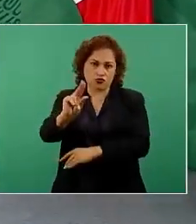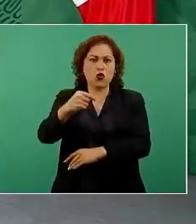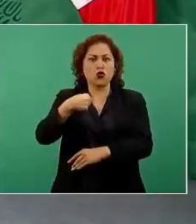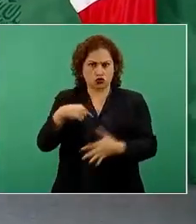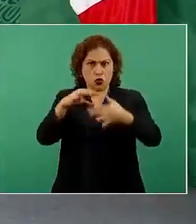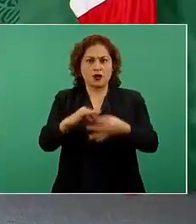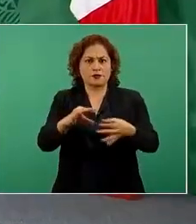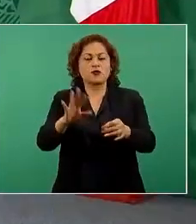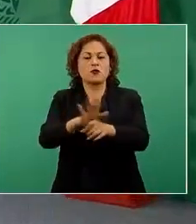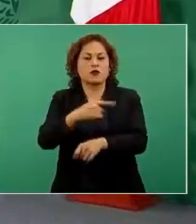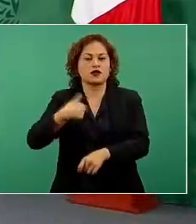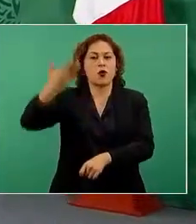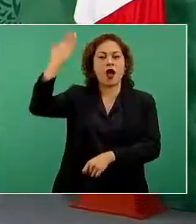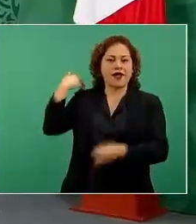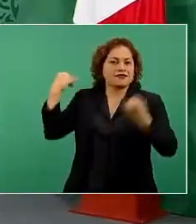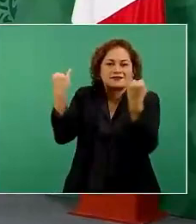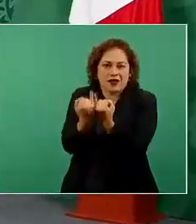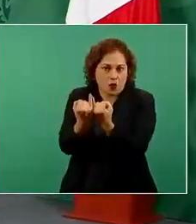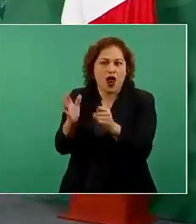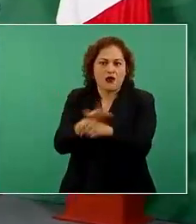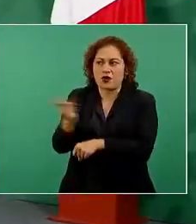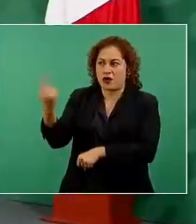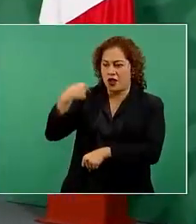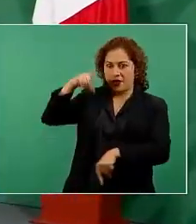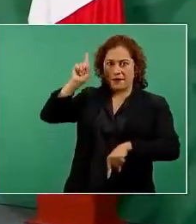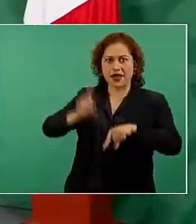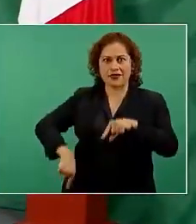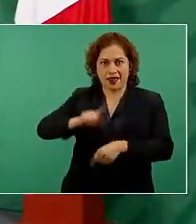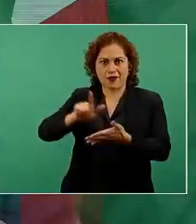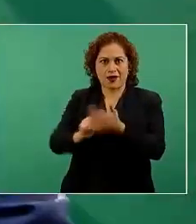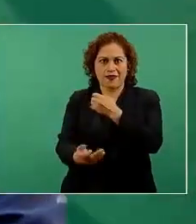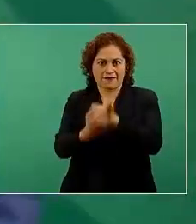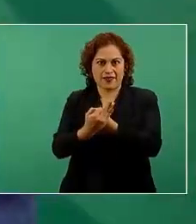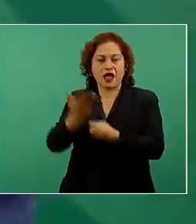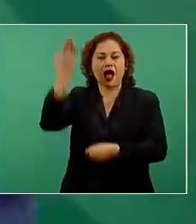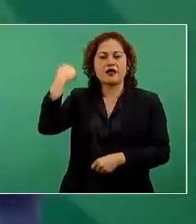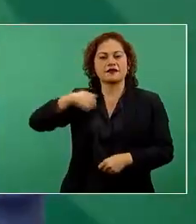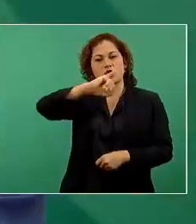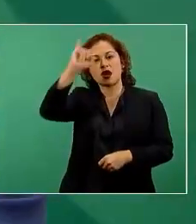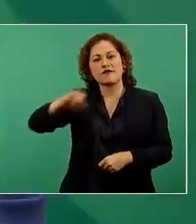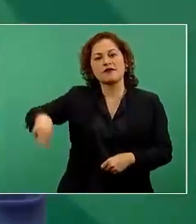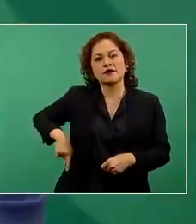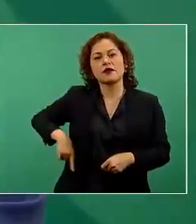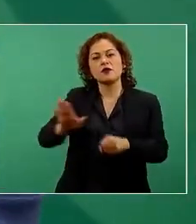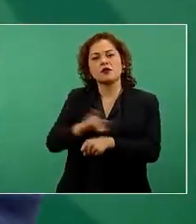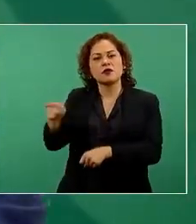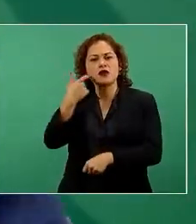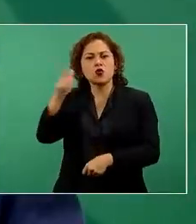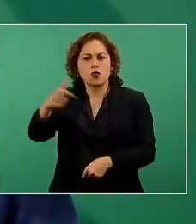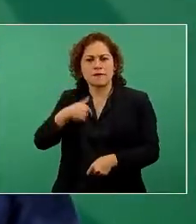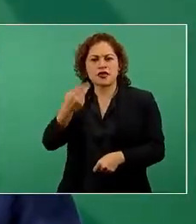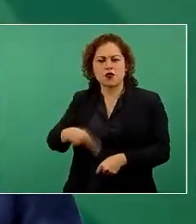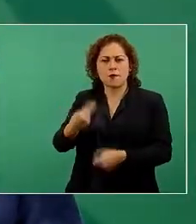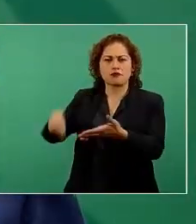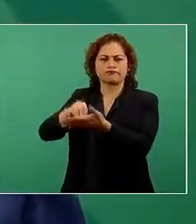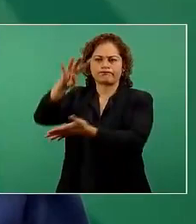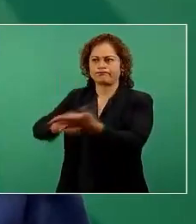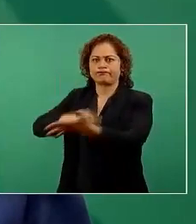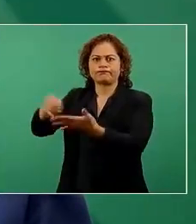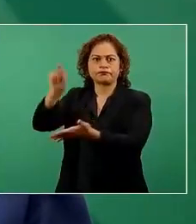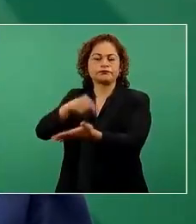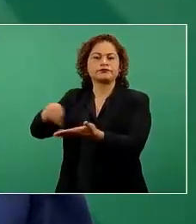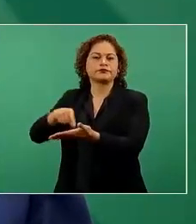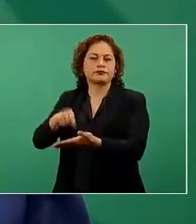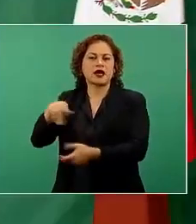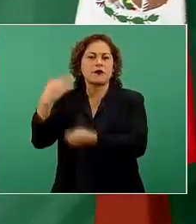esas maniobras. ¿Por qué me desaforaron cuando fui jefe de gobierno? Porque no querían que yo apareciera en la boleta como candidato a la